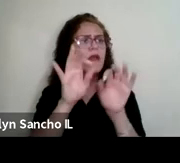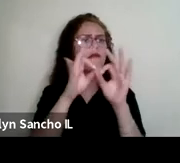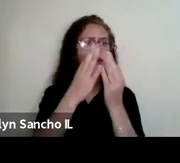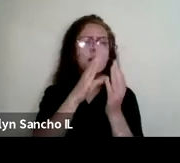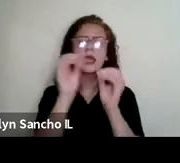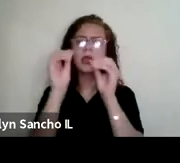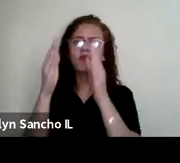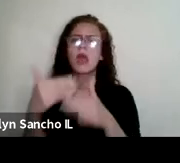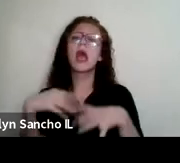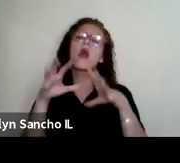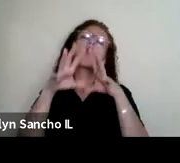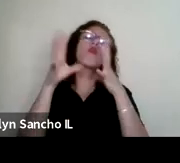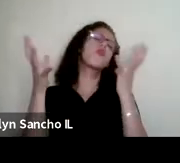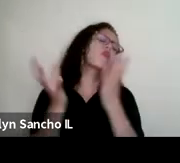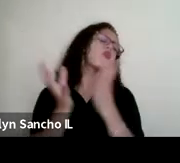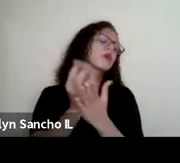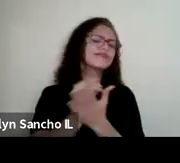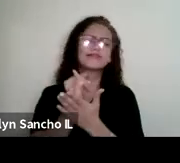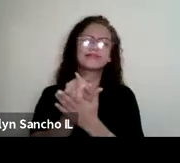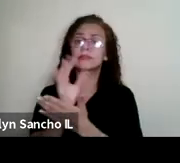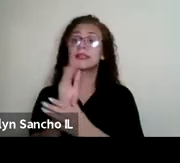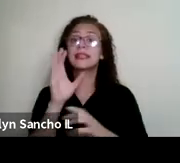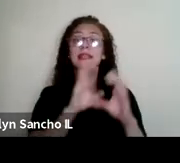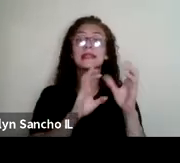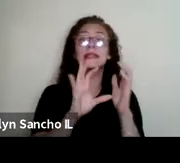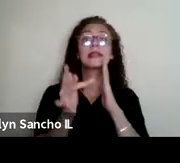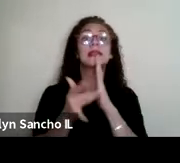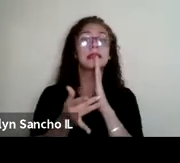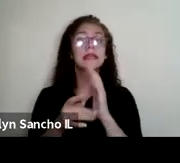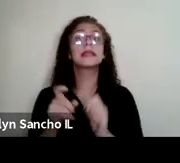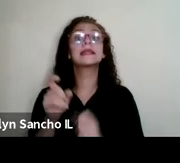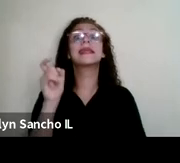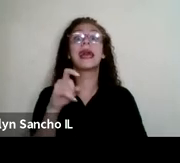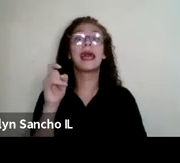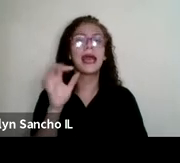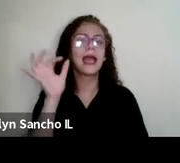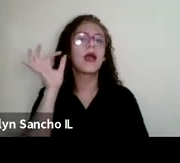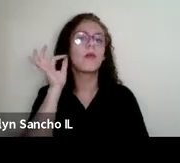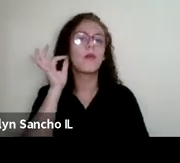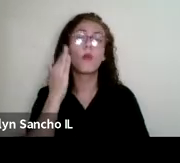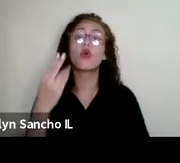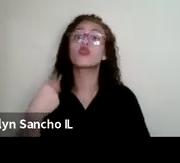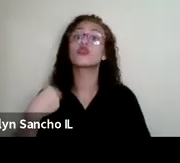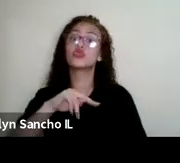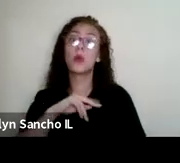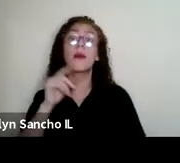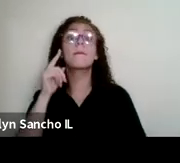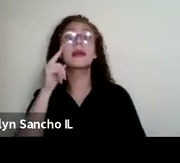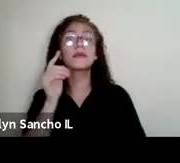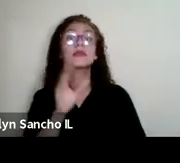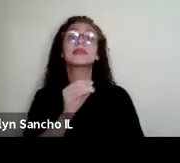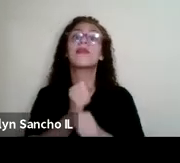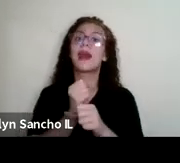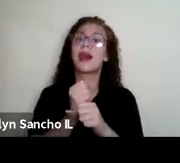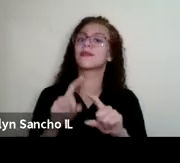hay un mundo por explorar y que la ciencia y la tecnología necesitan a las mujeres porque nosotras pensamos